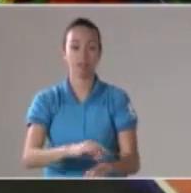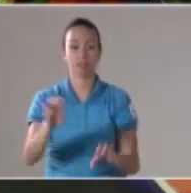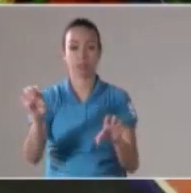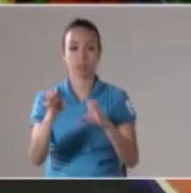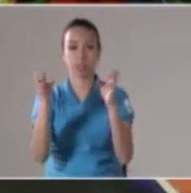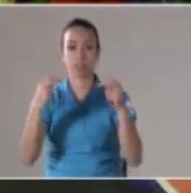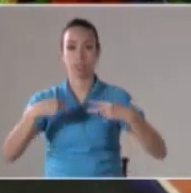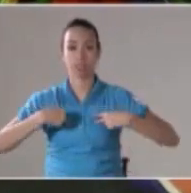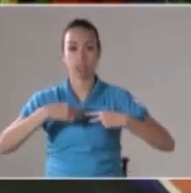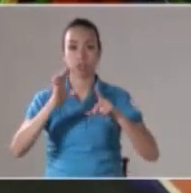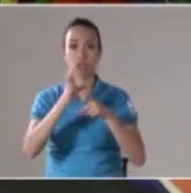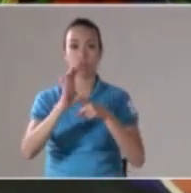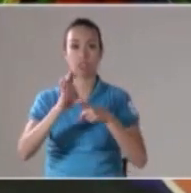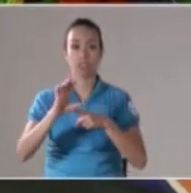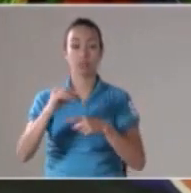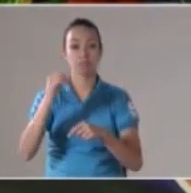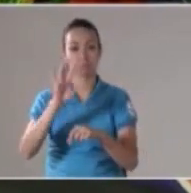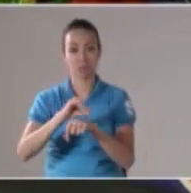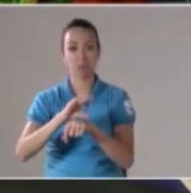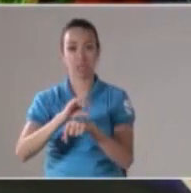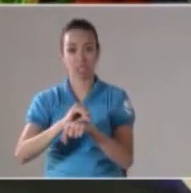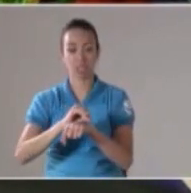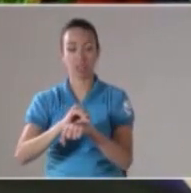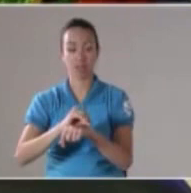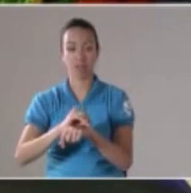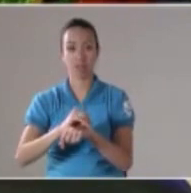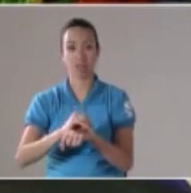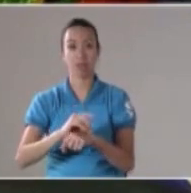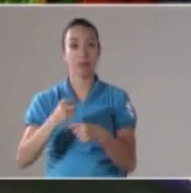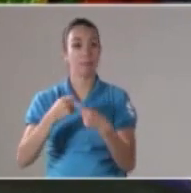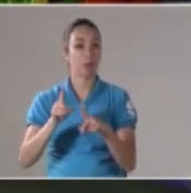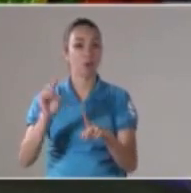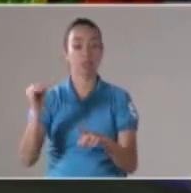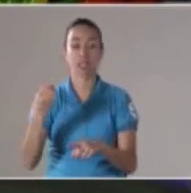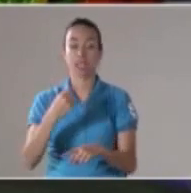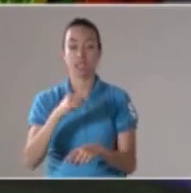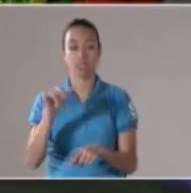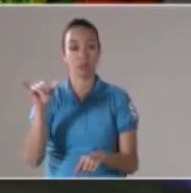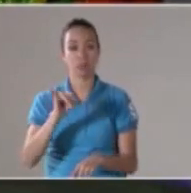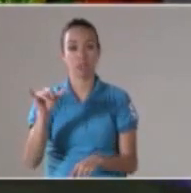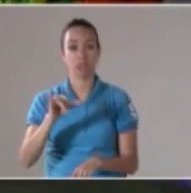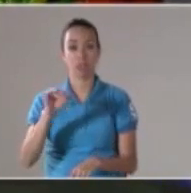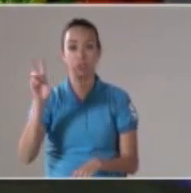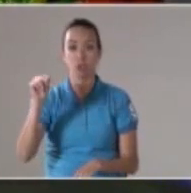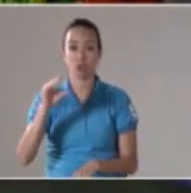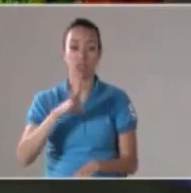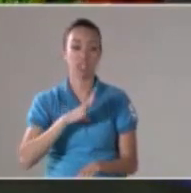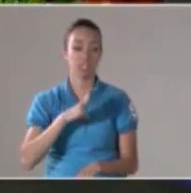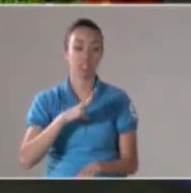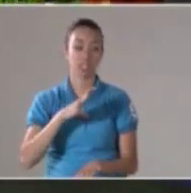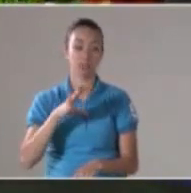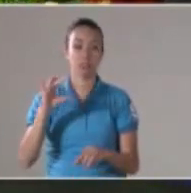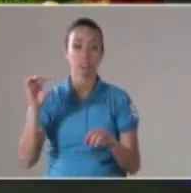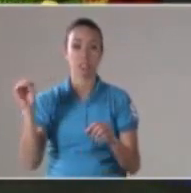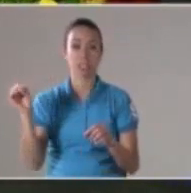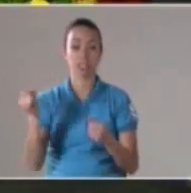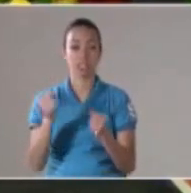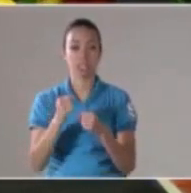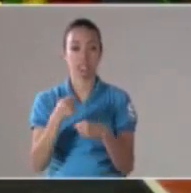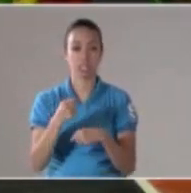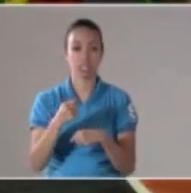Entonces hay cosas que son lícitas y que de todo modo no las hacemos, y que